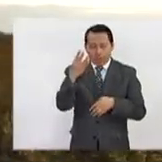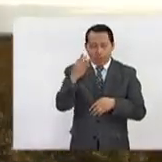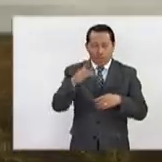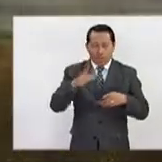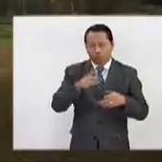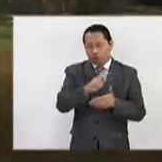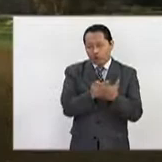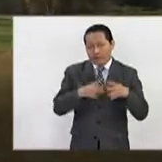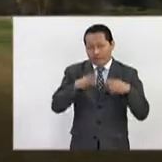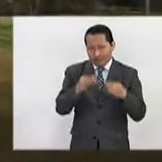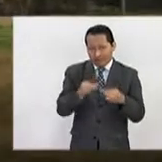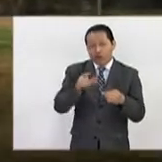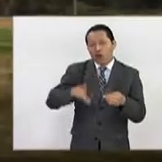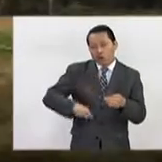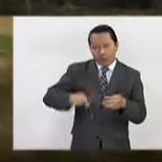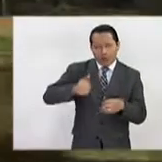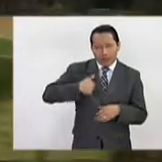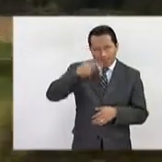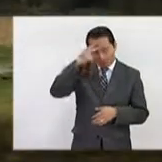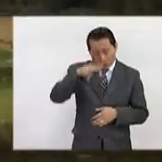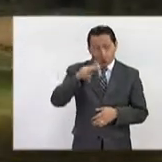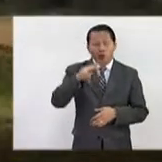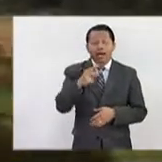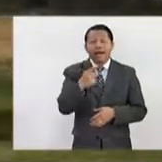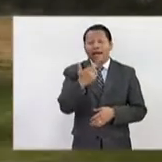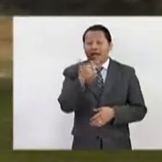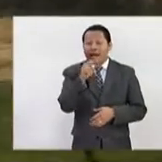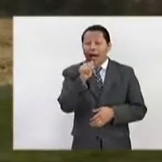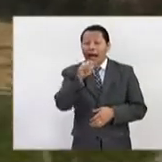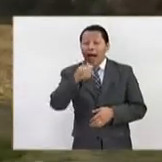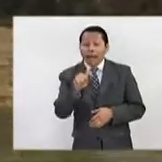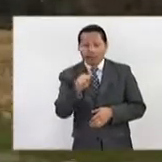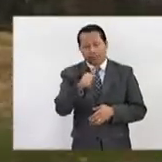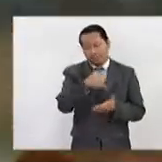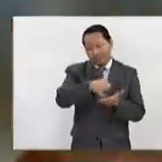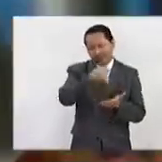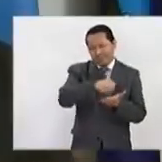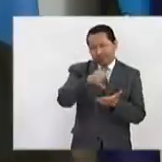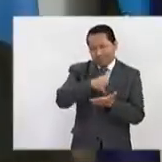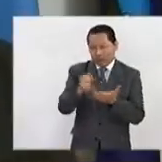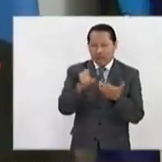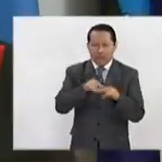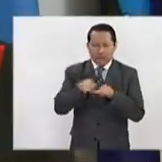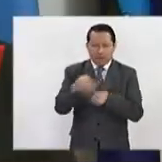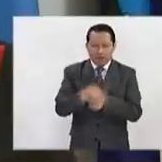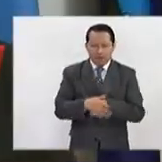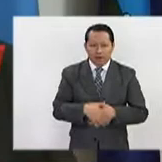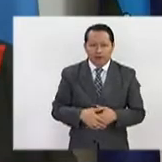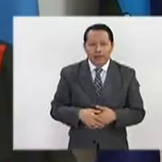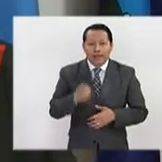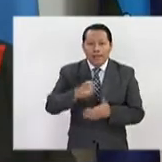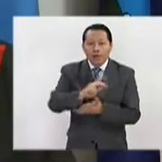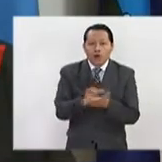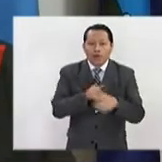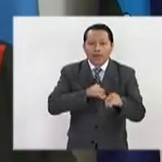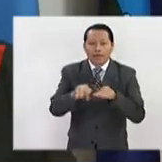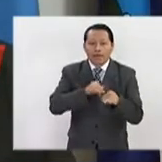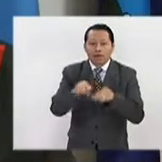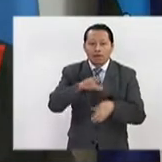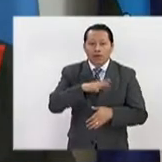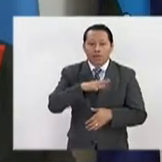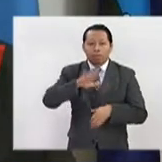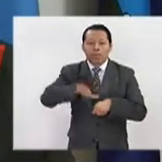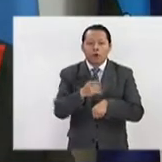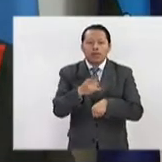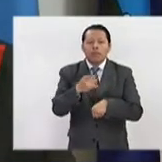entre los gobiernos de Canadá y México, las granjas y los trabajadores agrícolas. I think the seasonal worker program really works because we sit around